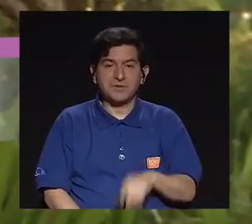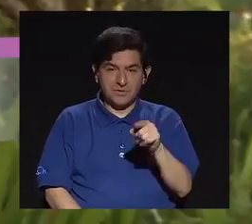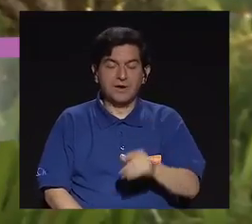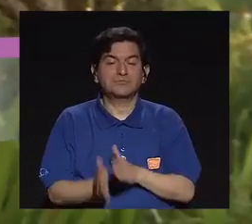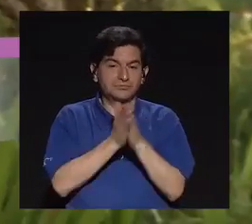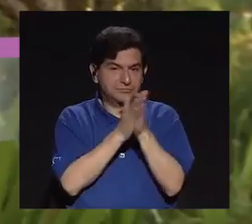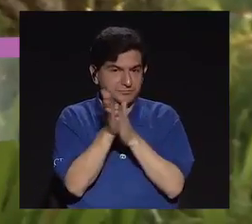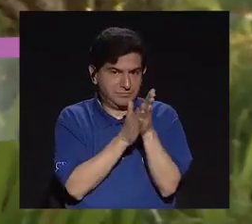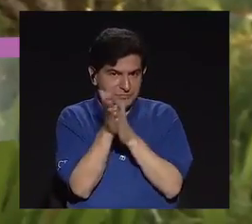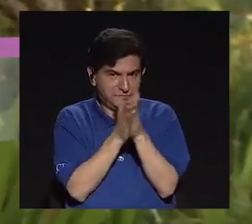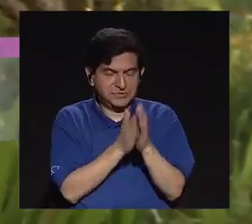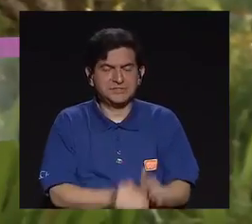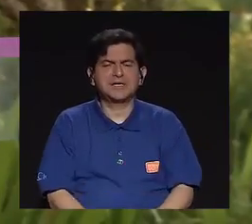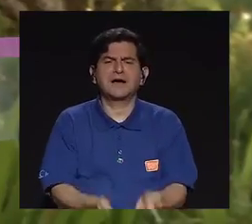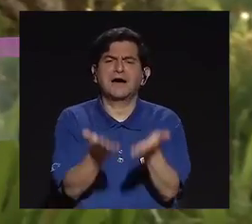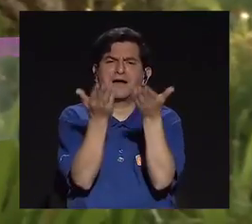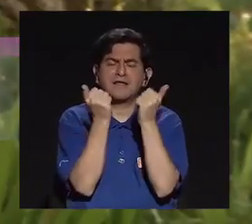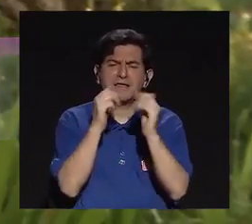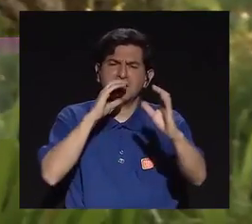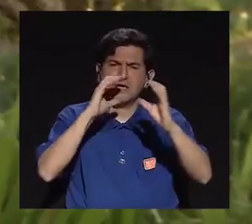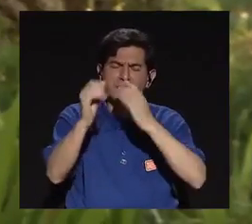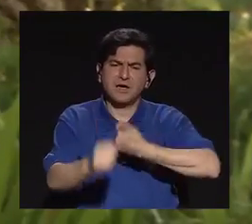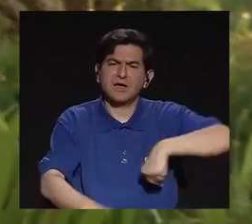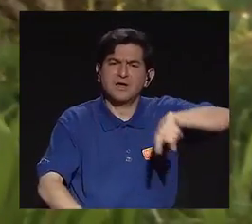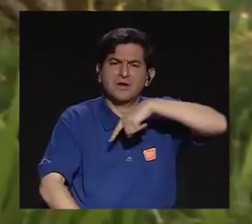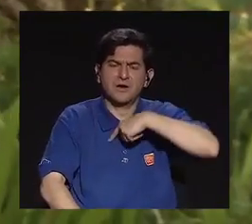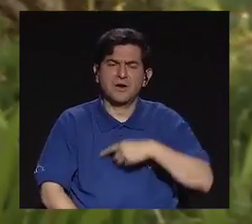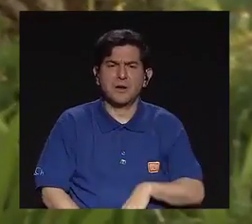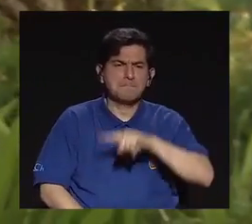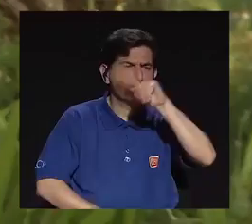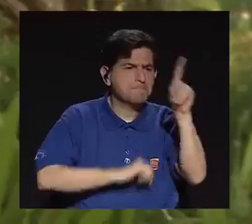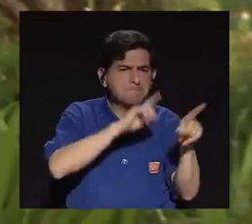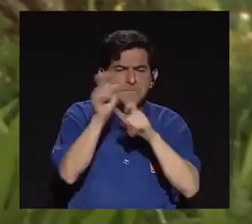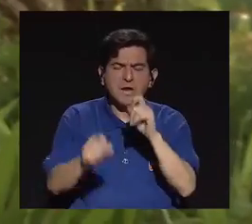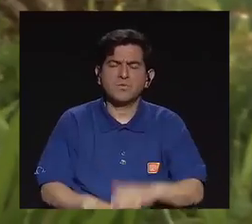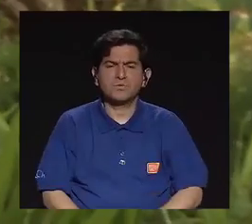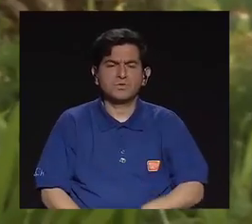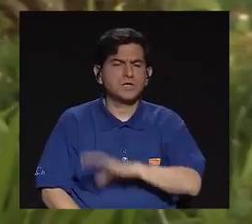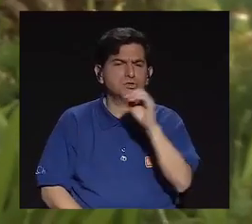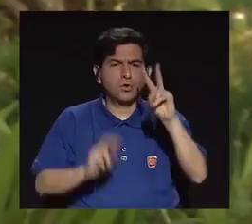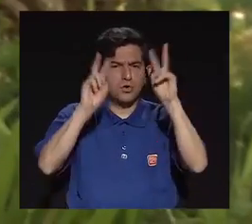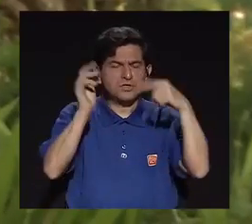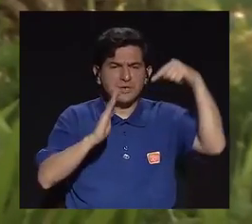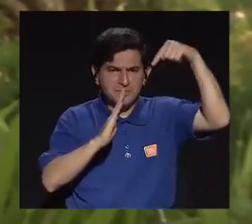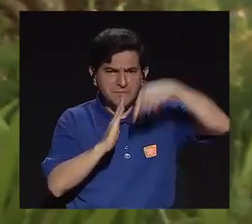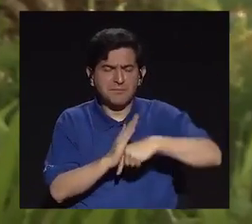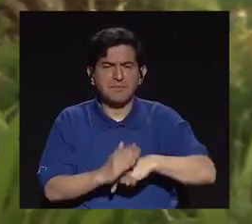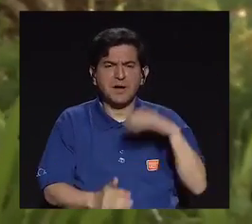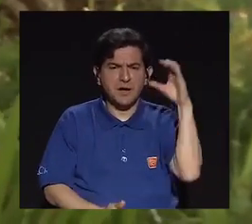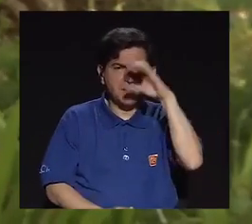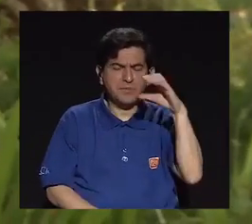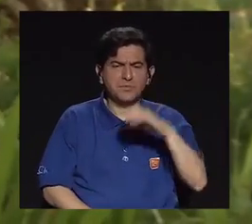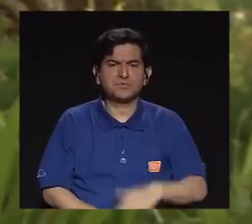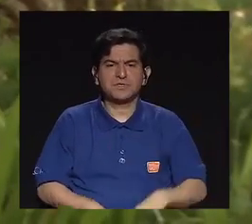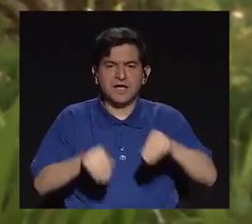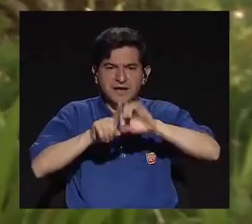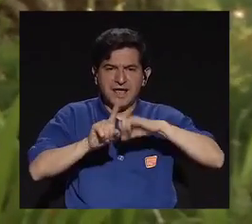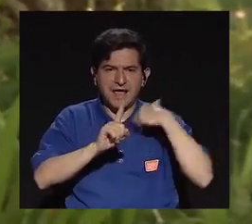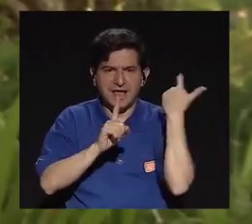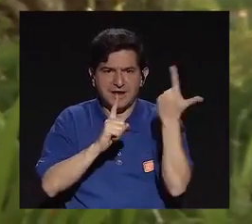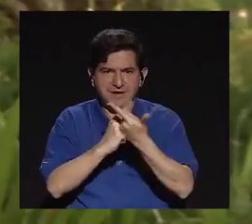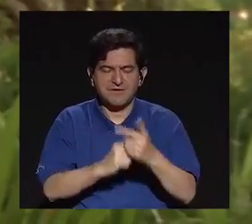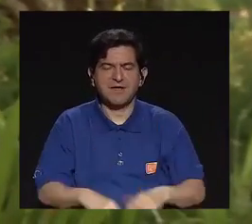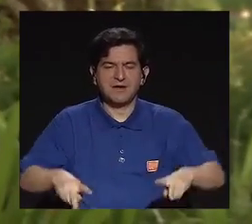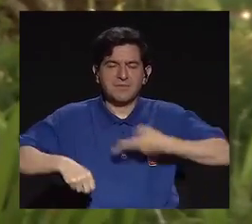sido de agrado y de provecho. Si desea comunicarse con nosotros, hacer preguntas o andar más en el tema, pues